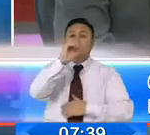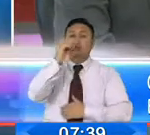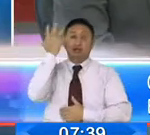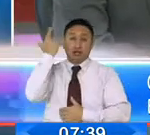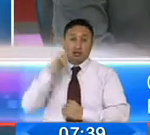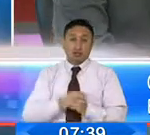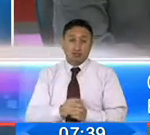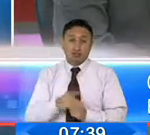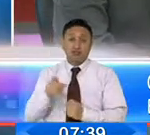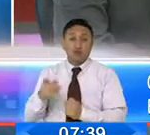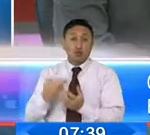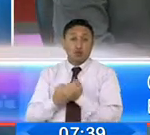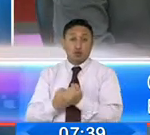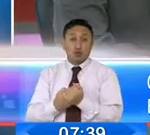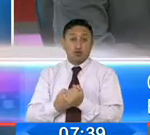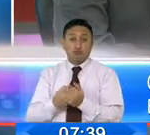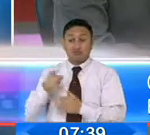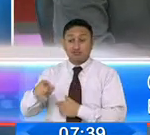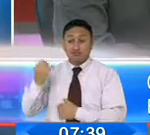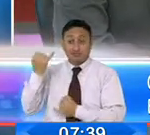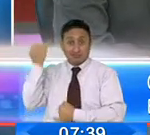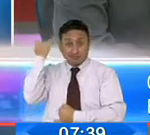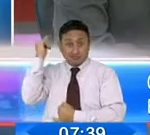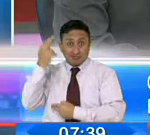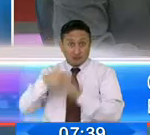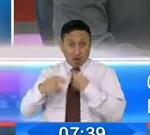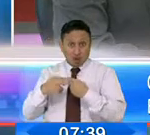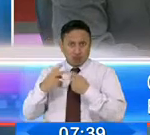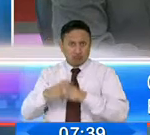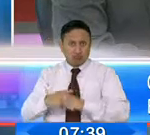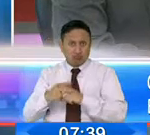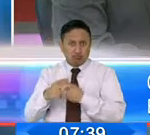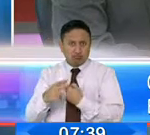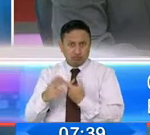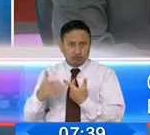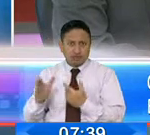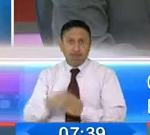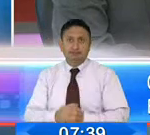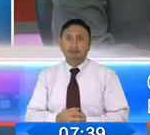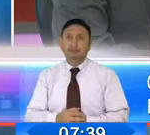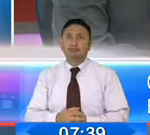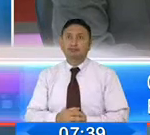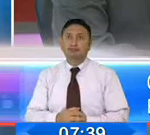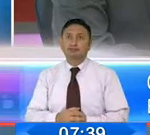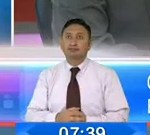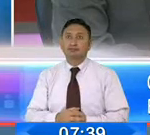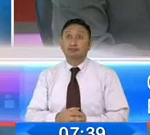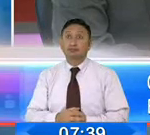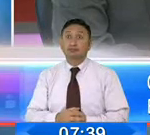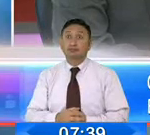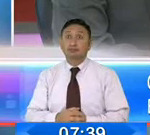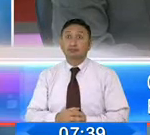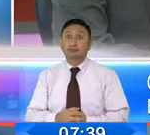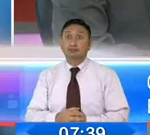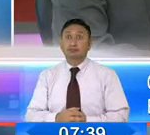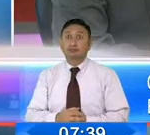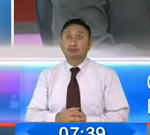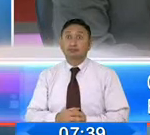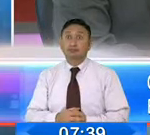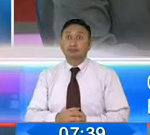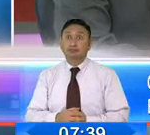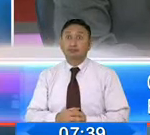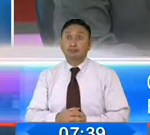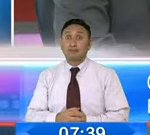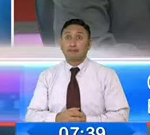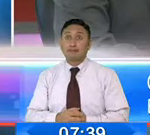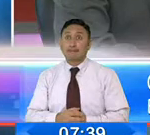que esos recursos y ese emprendimiento se encuentren en marcha. Y le recuerdo que el otro punto para los proyectos que ya están